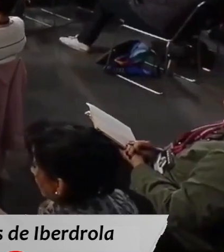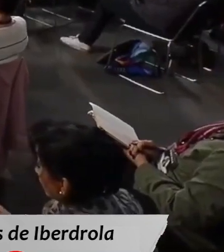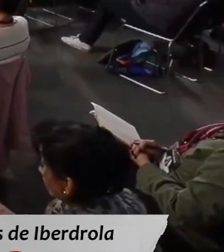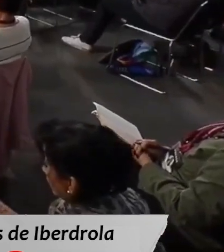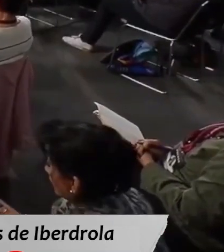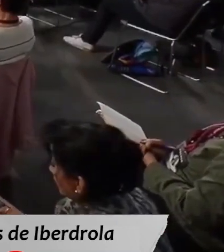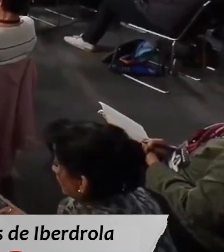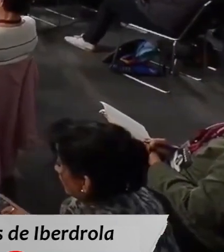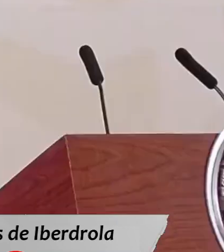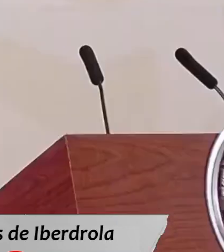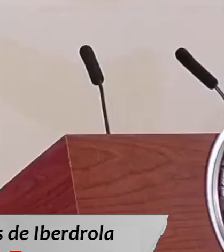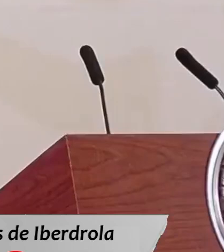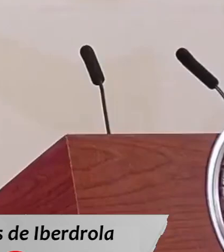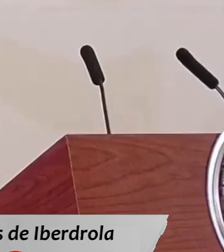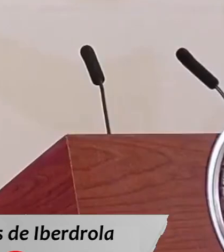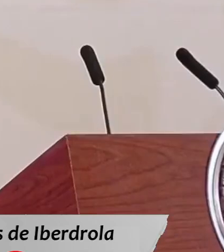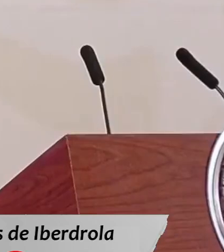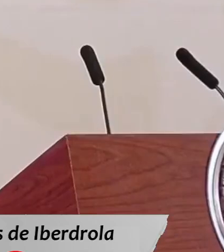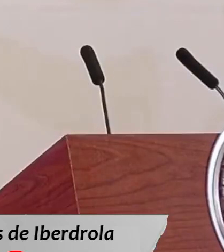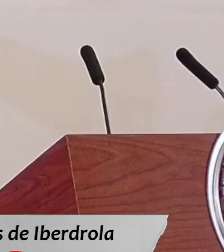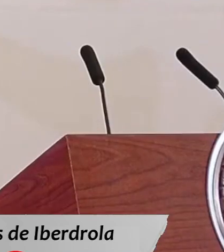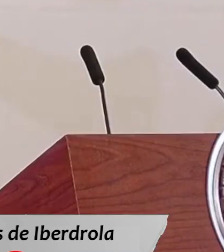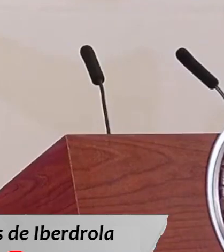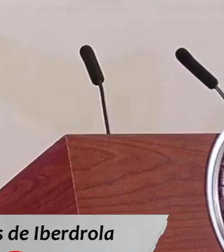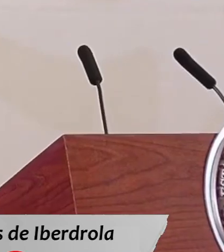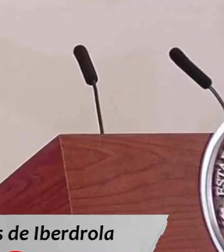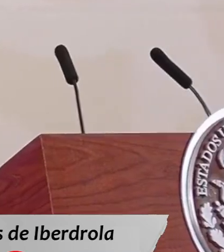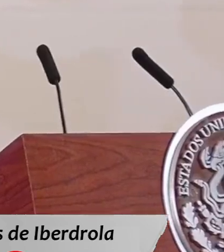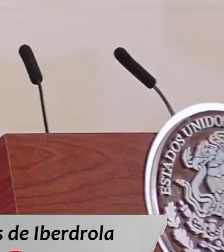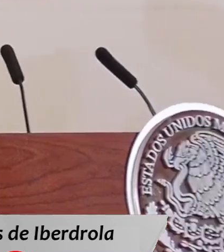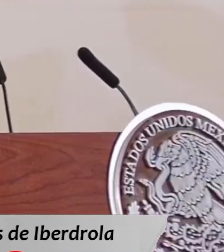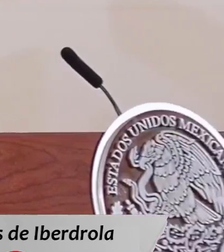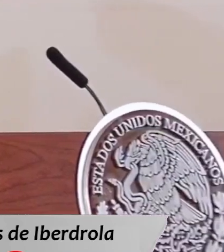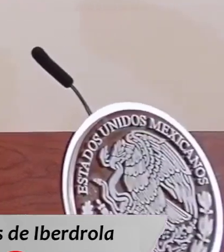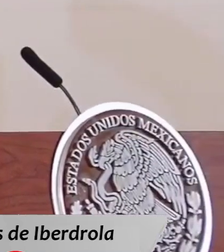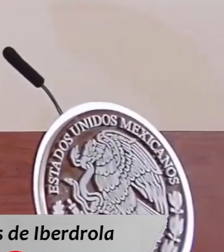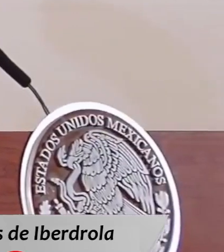No, si yo ni esperaba que aprobaran.